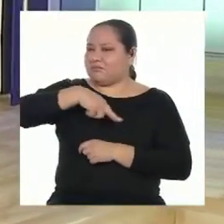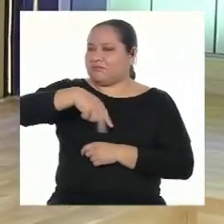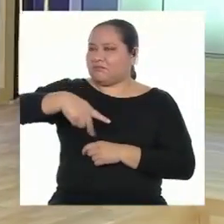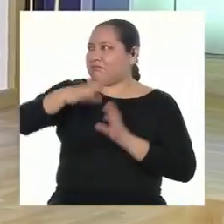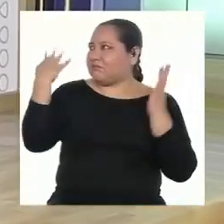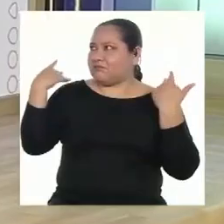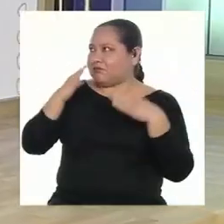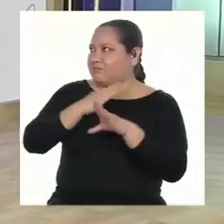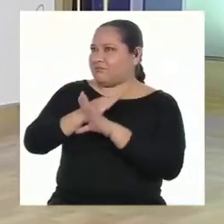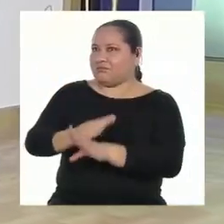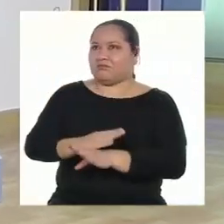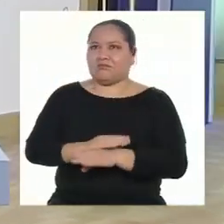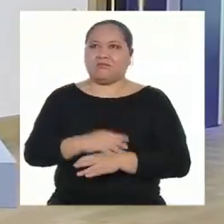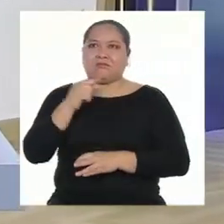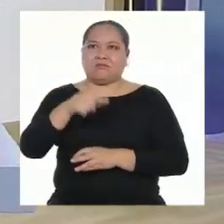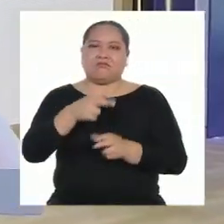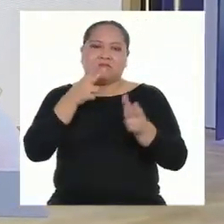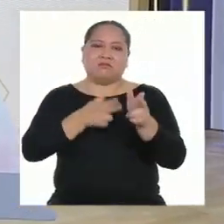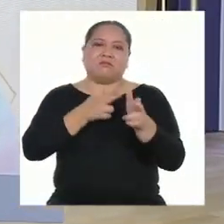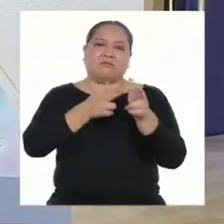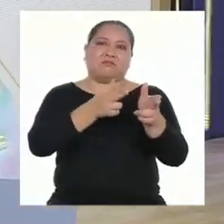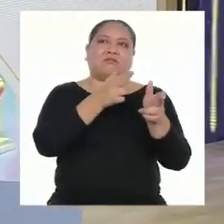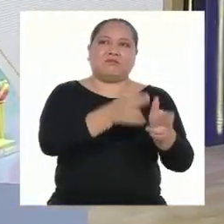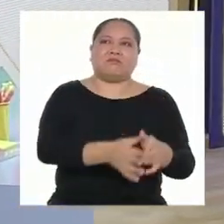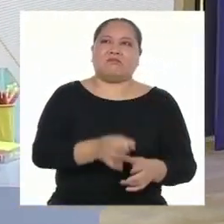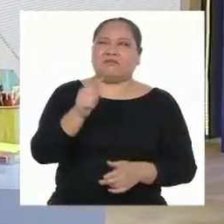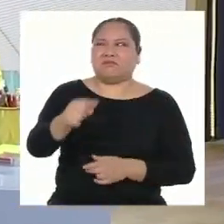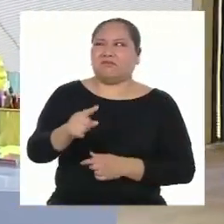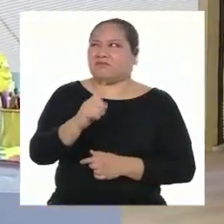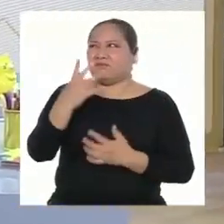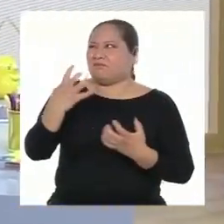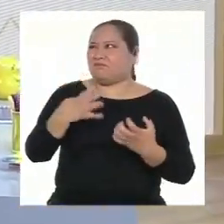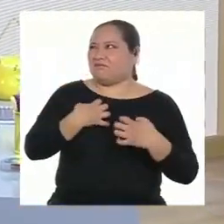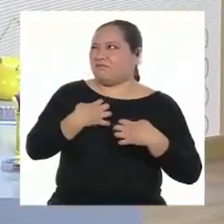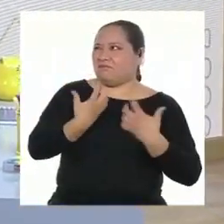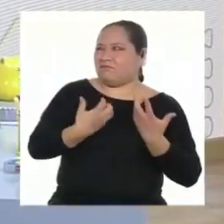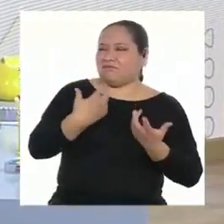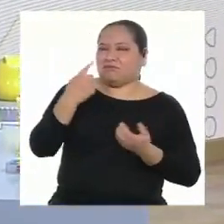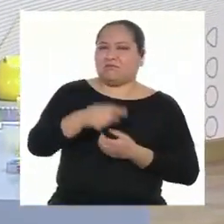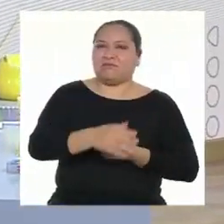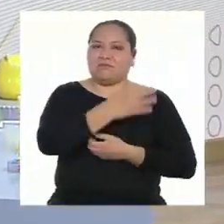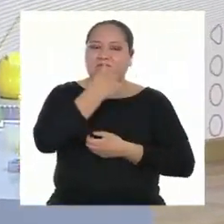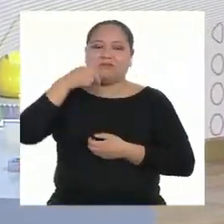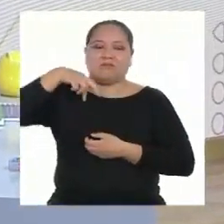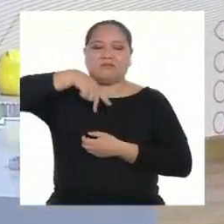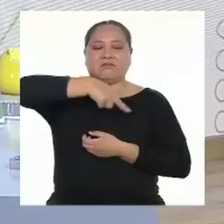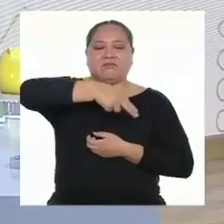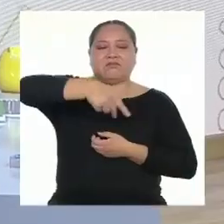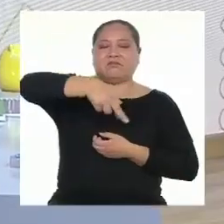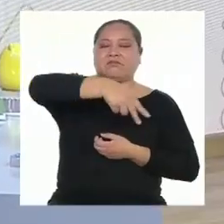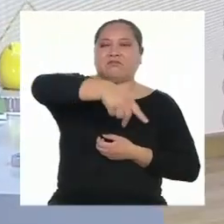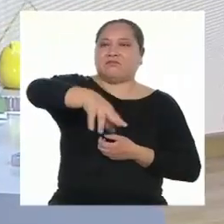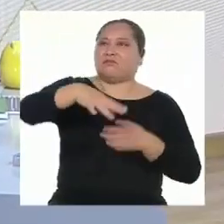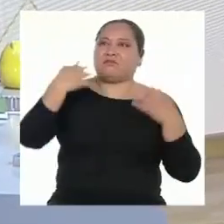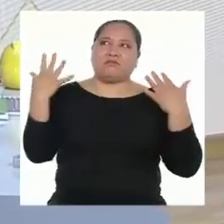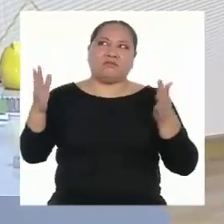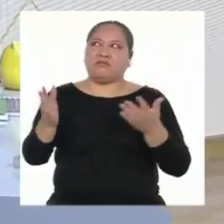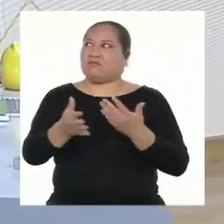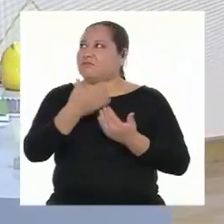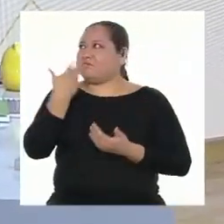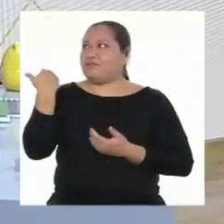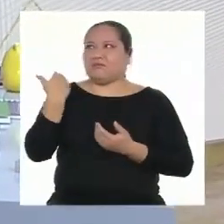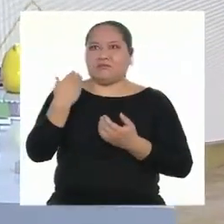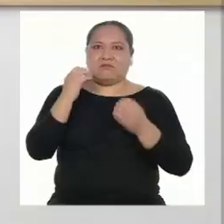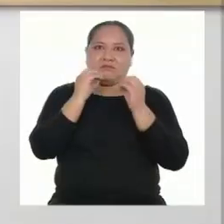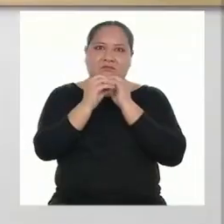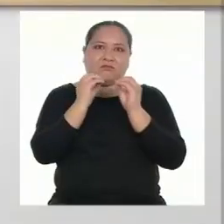¿verdad? Si el tráfico es realmente así de insoportable, seguramente ir a pie de un lugar a otro terminaría siendo la solución